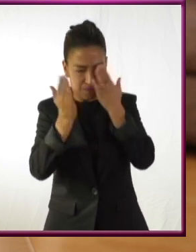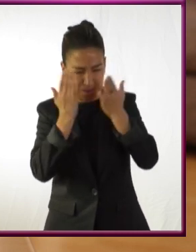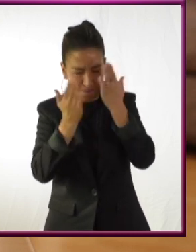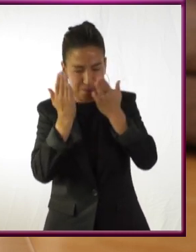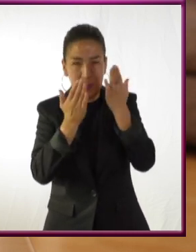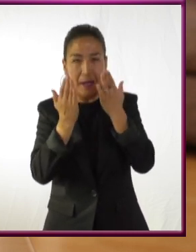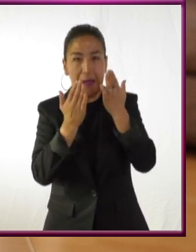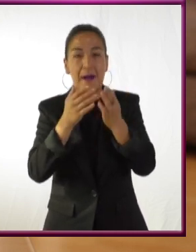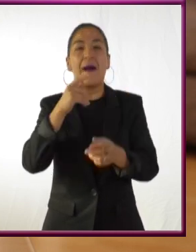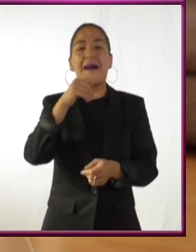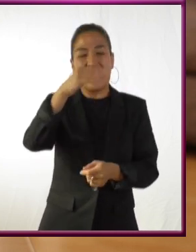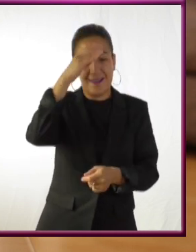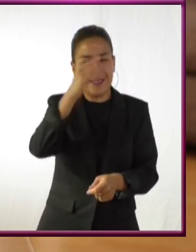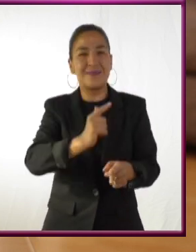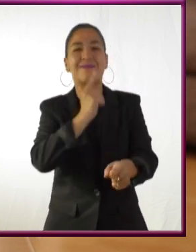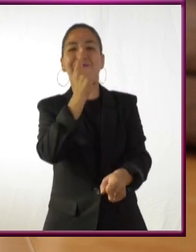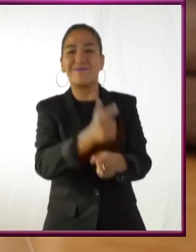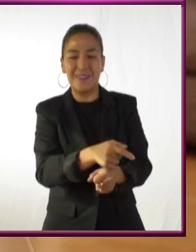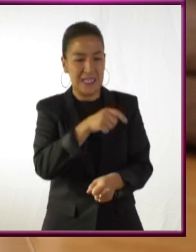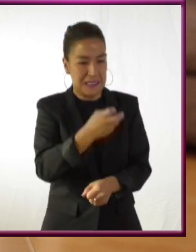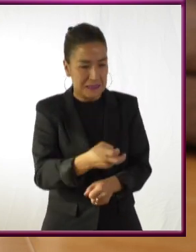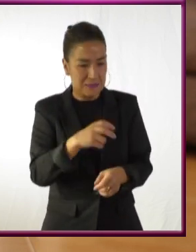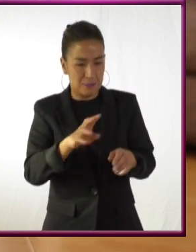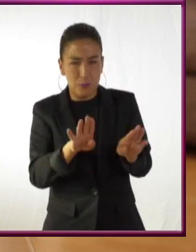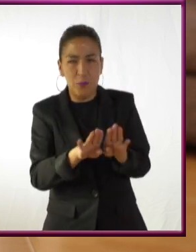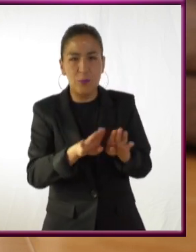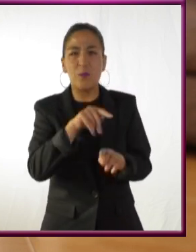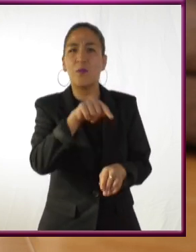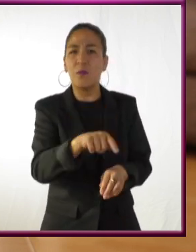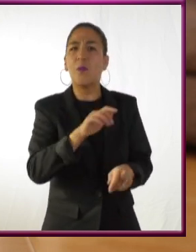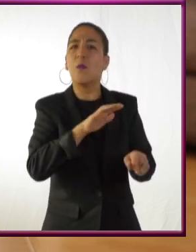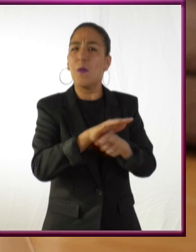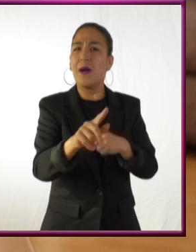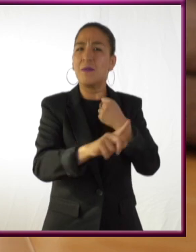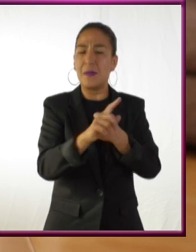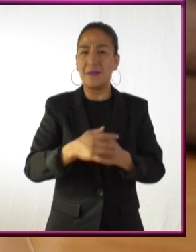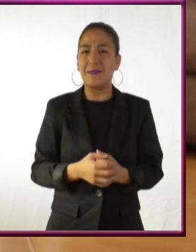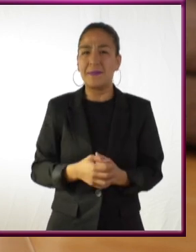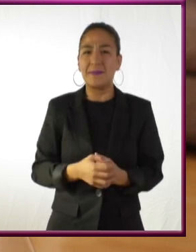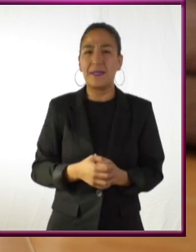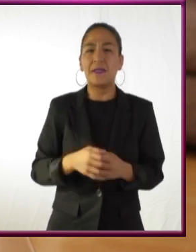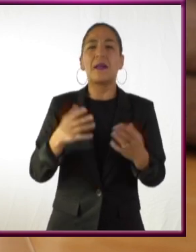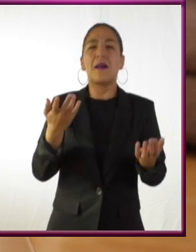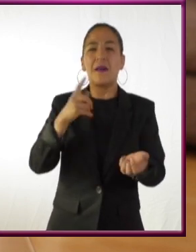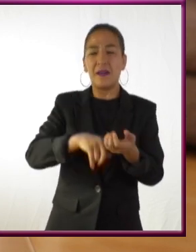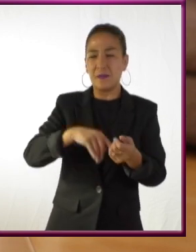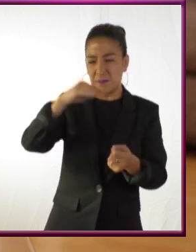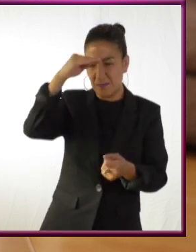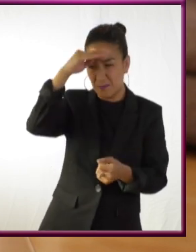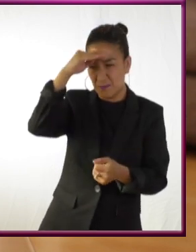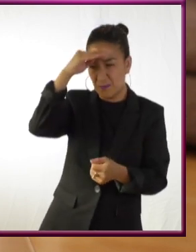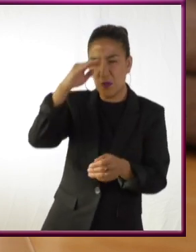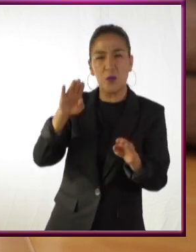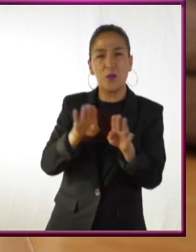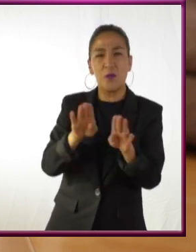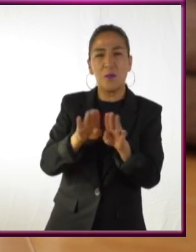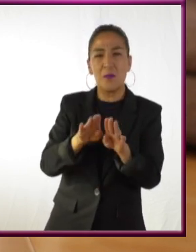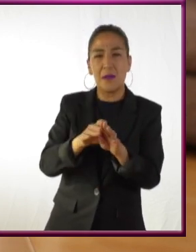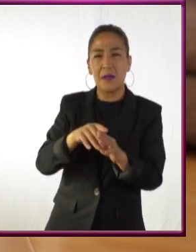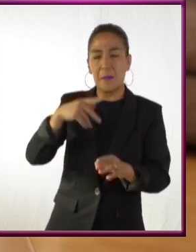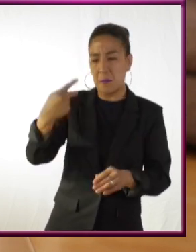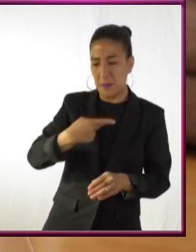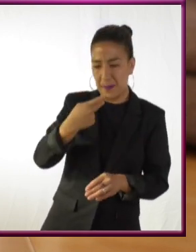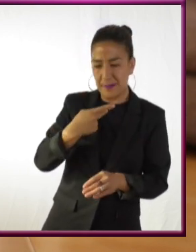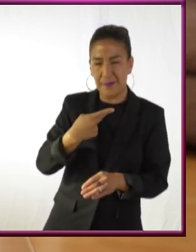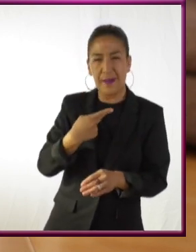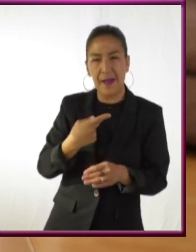y se dio cuenta que el problema era como más rico de lo que realmente parecía, y empezó a generar una abstracción en donde